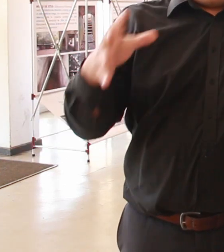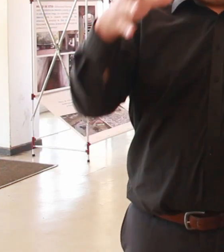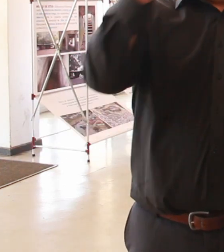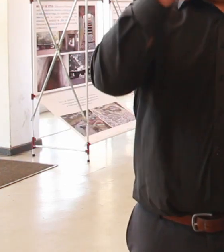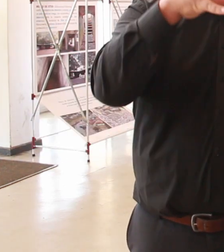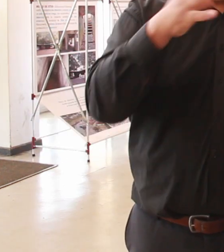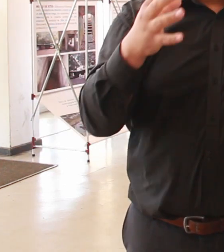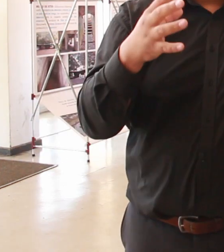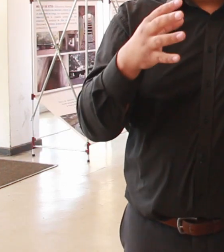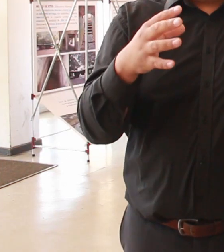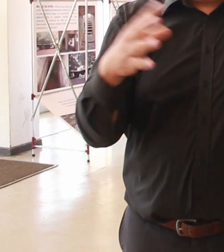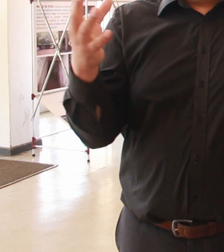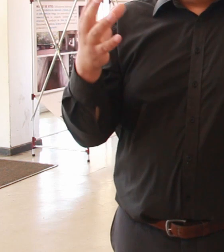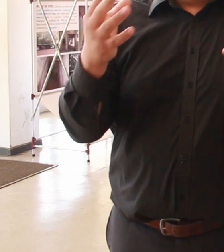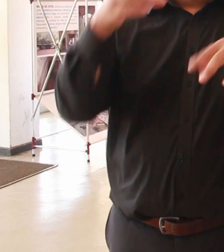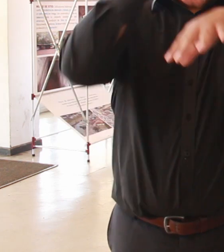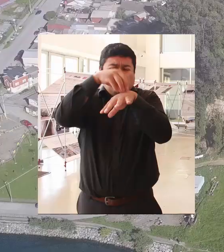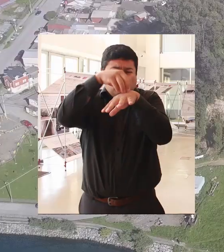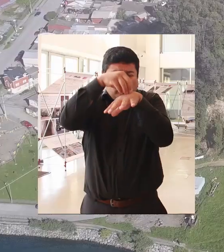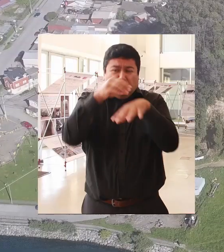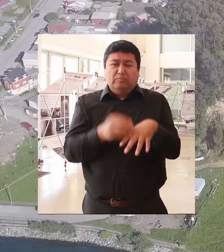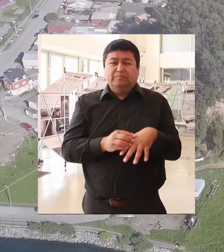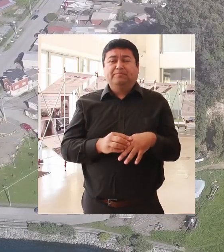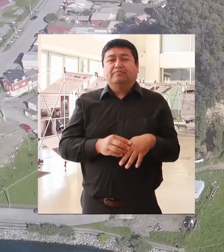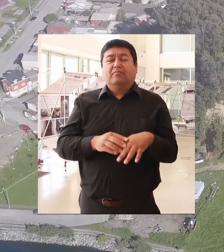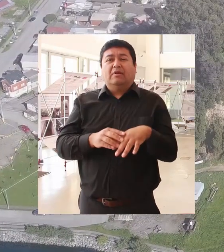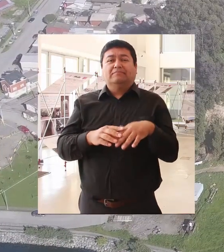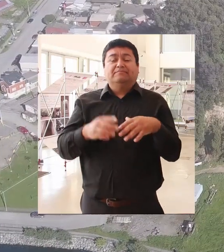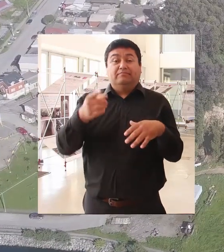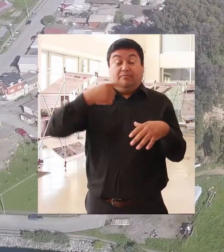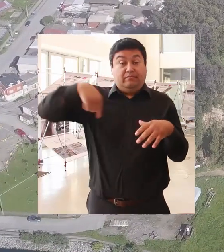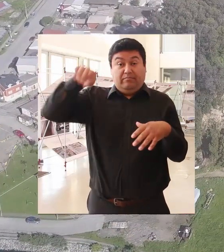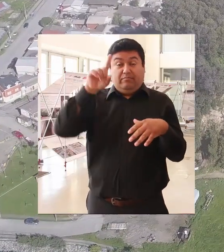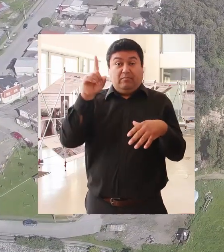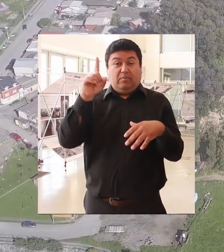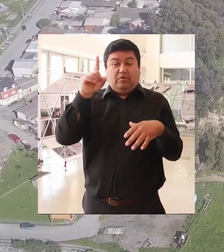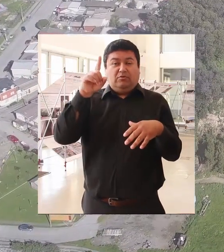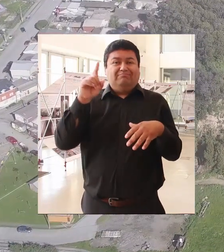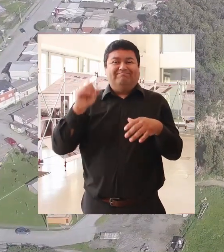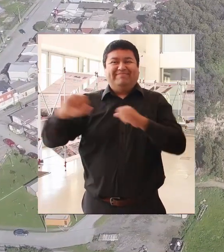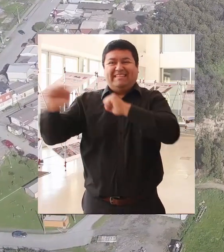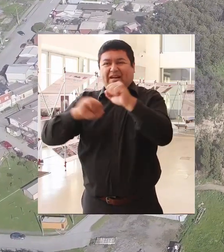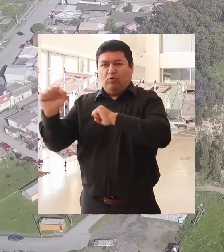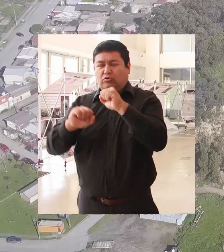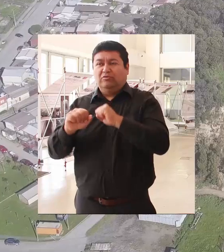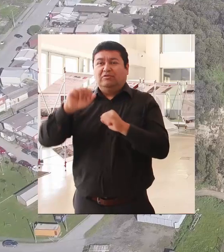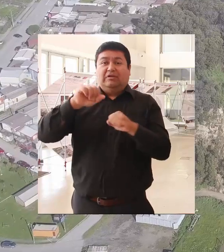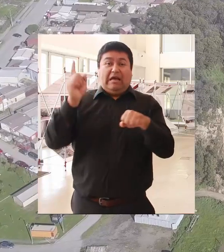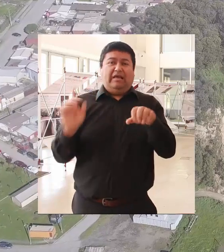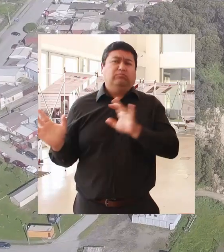es pequeñísimo el cerro. Pero nosotros ahí, para el terremoto, estuvimos 600